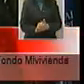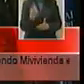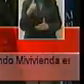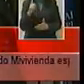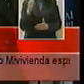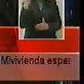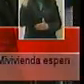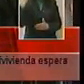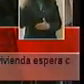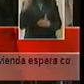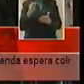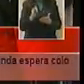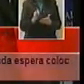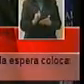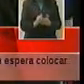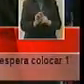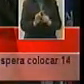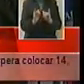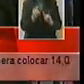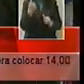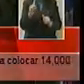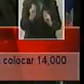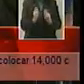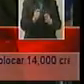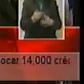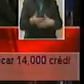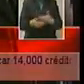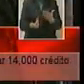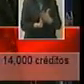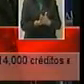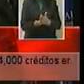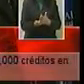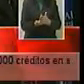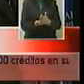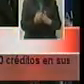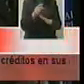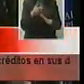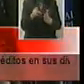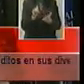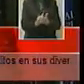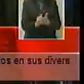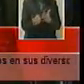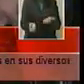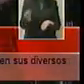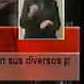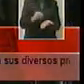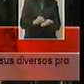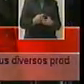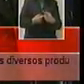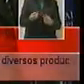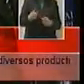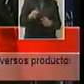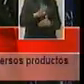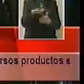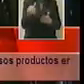la carrera magisterial, pararla para poder darle paso a una nueva carrera en la que nuevamente se les va a volver a